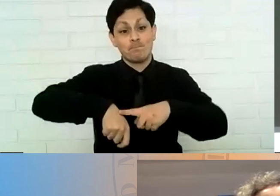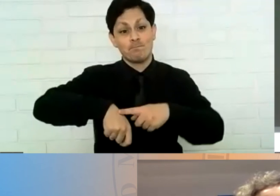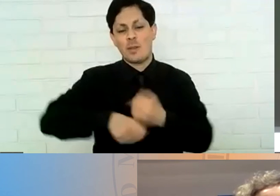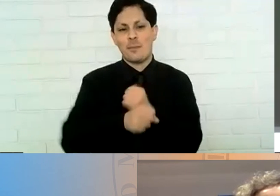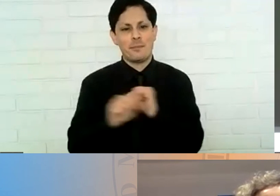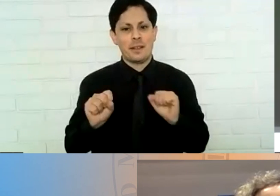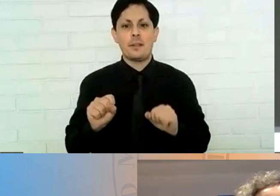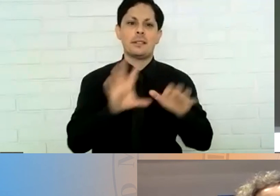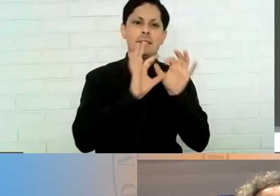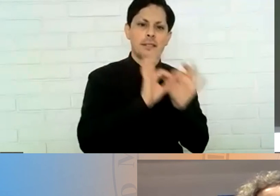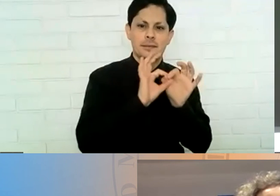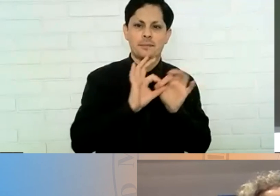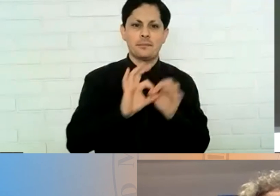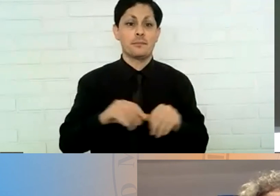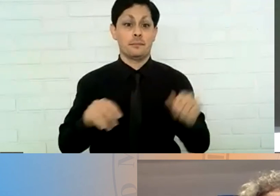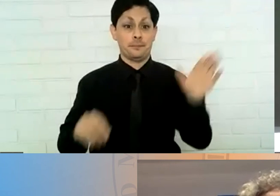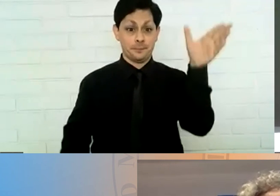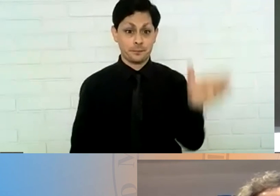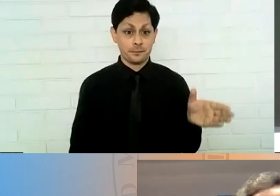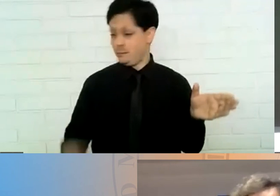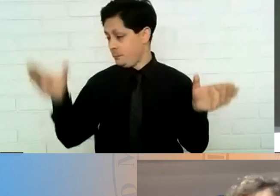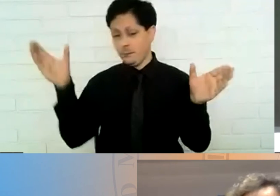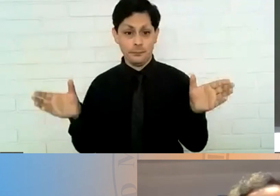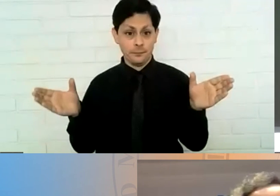también compañeras, ¿no es cierto?,